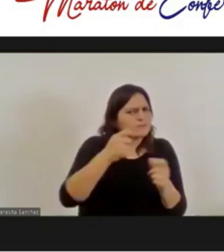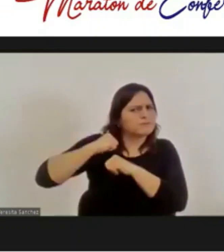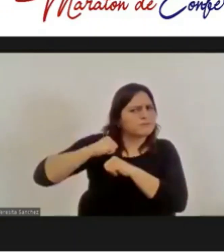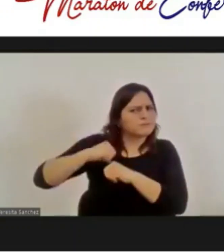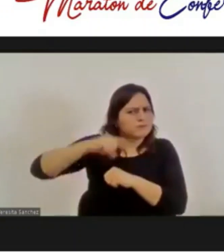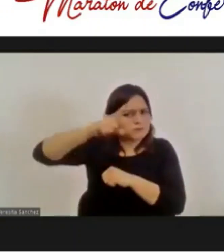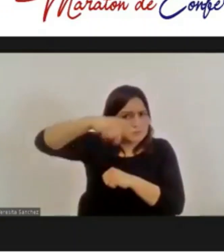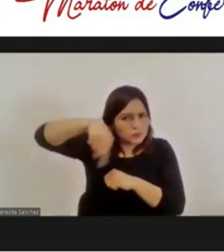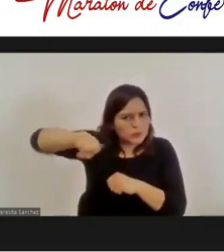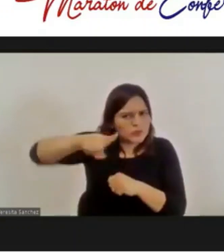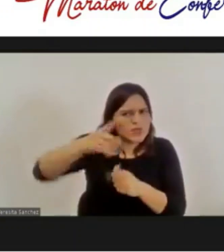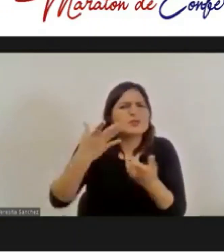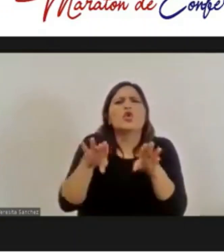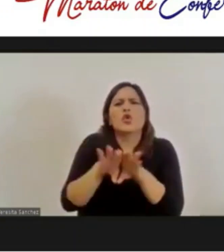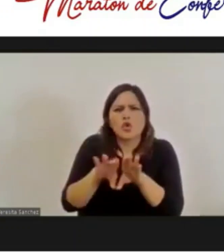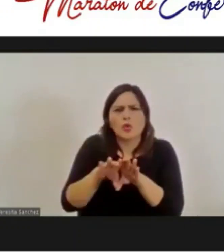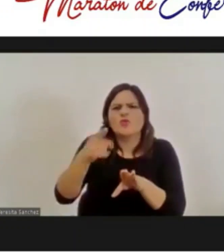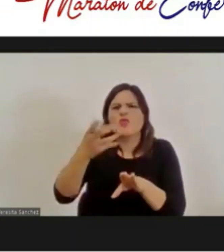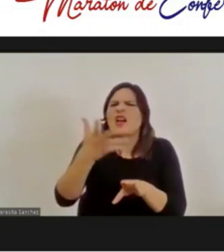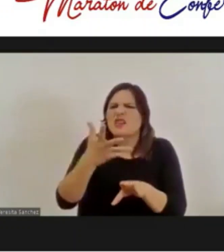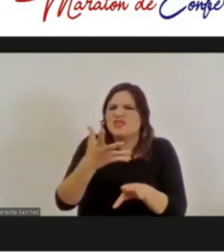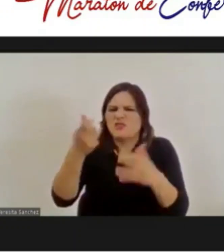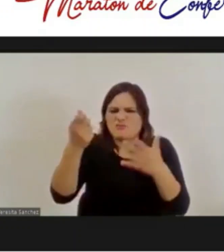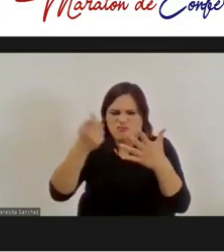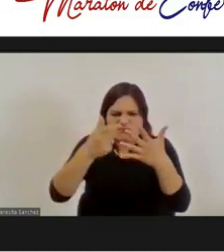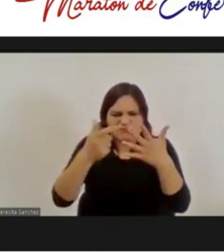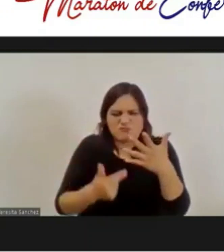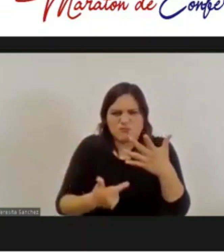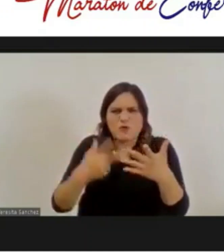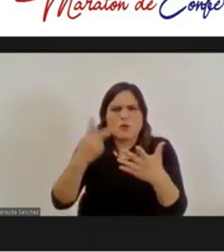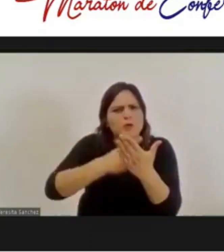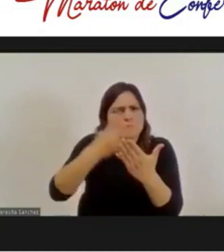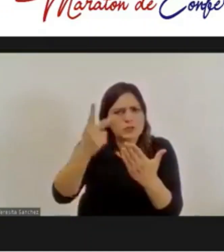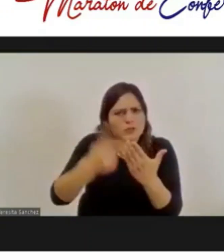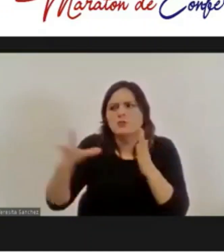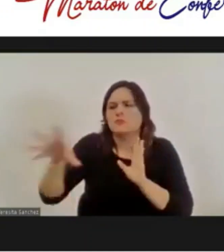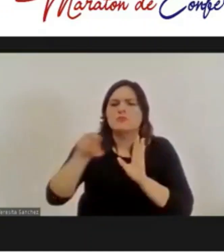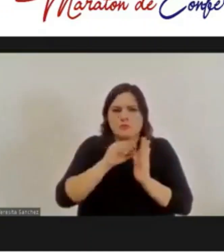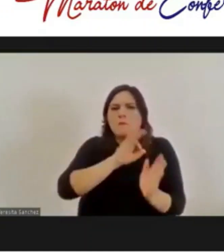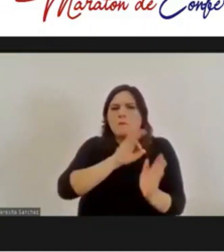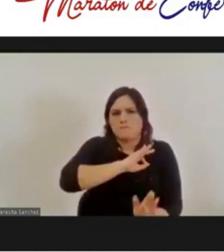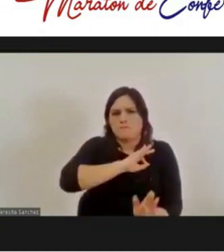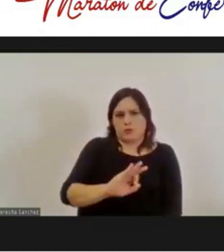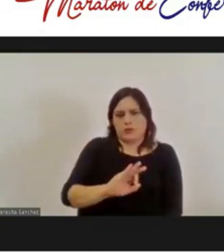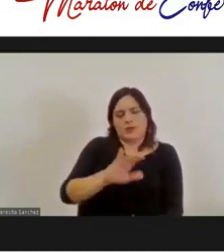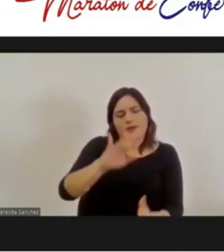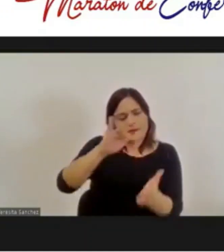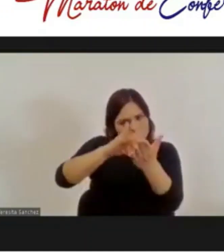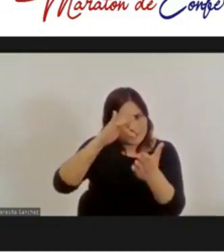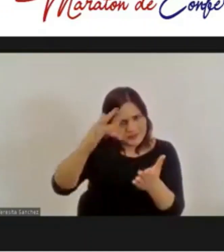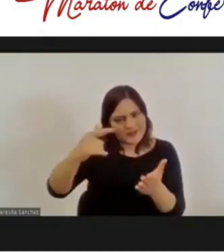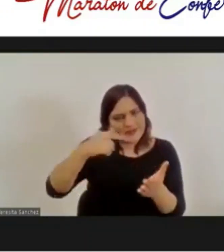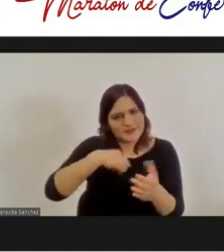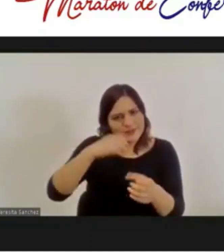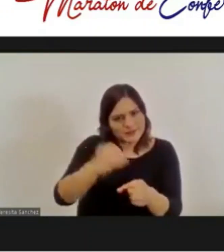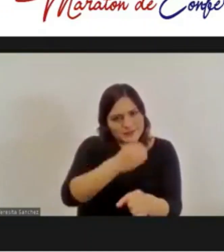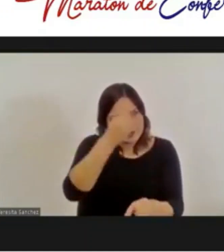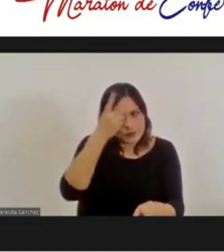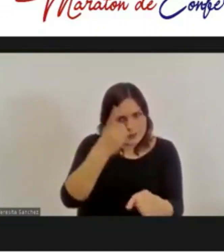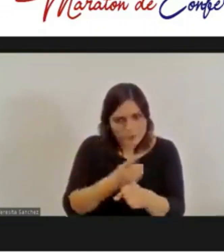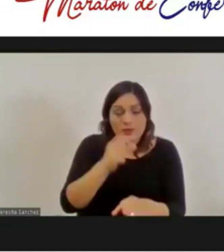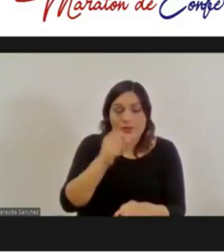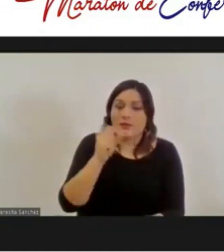emular. Entonces, muchísimas gracias por esta oportunidad y nuevamente